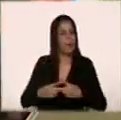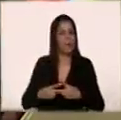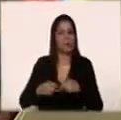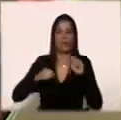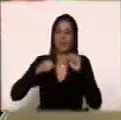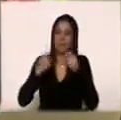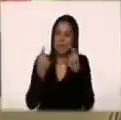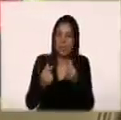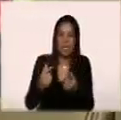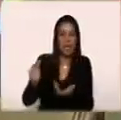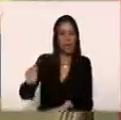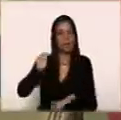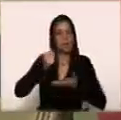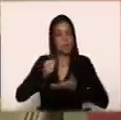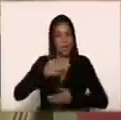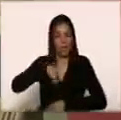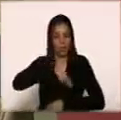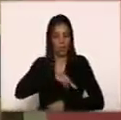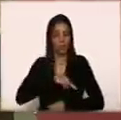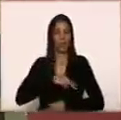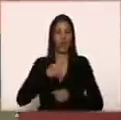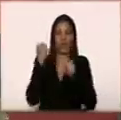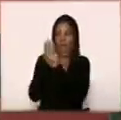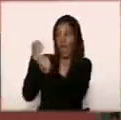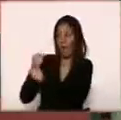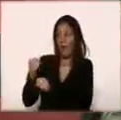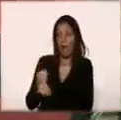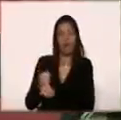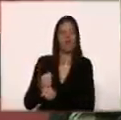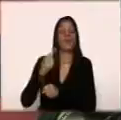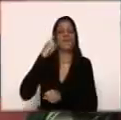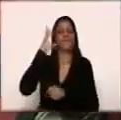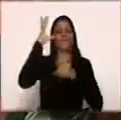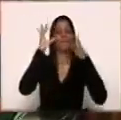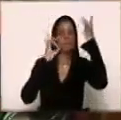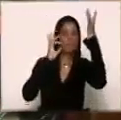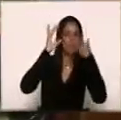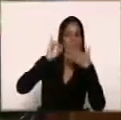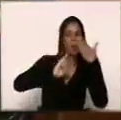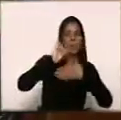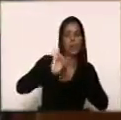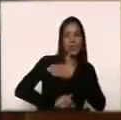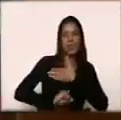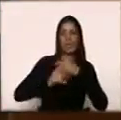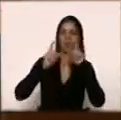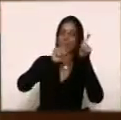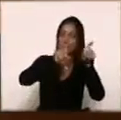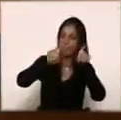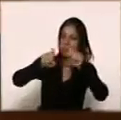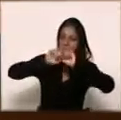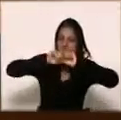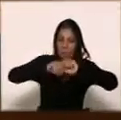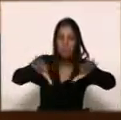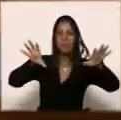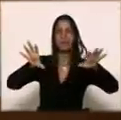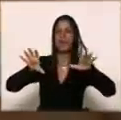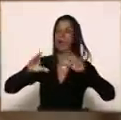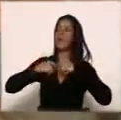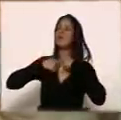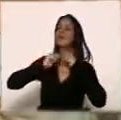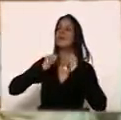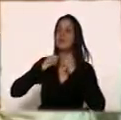los recursos para que nosotros a nivel nacional desarrolláramos todo este proceso de formación. Reconocerle también en su